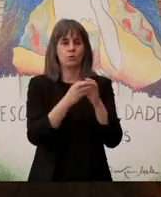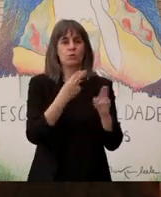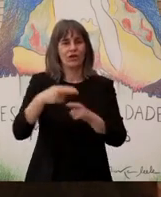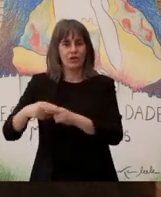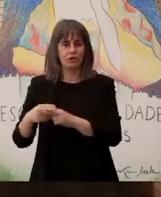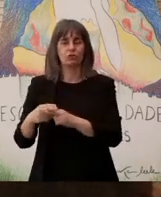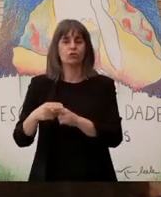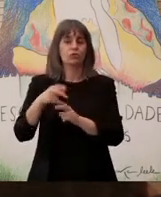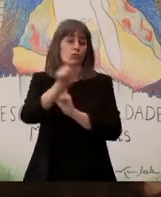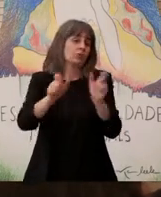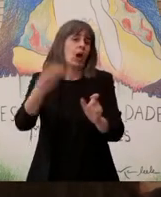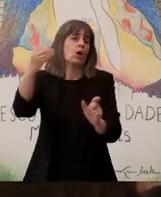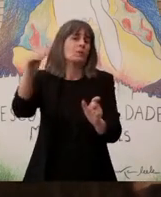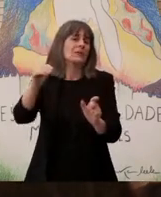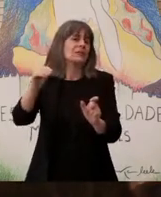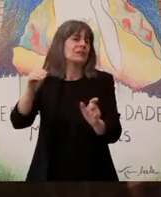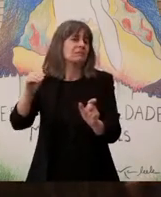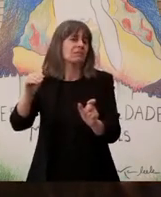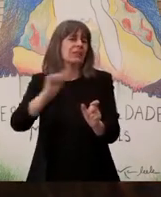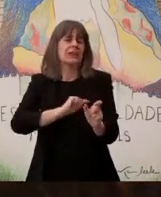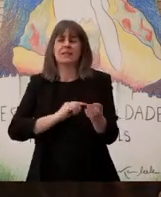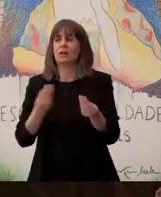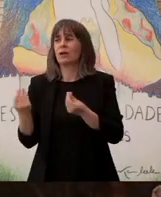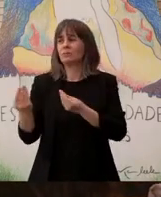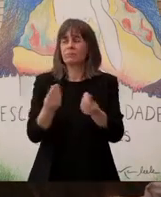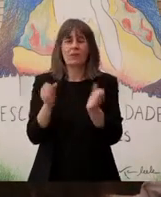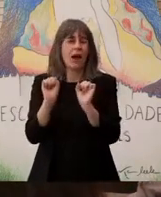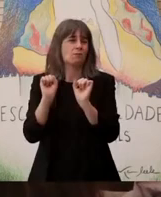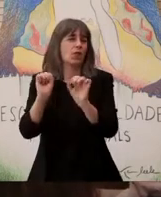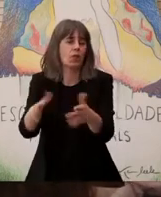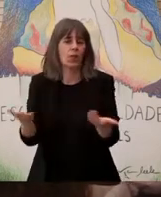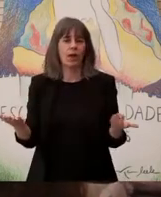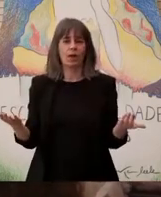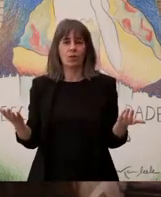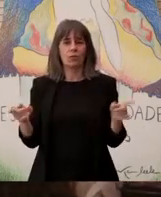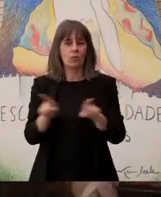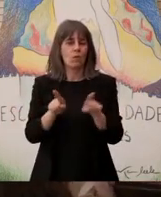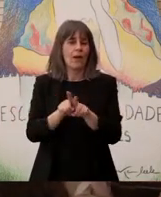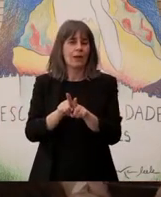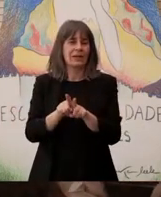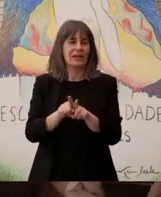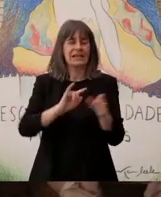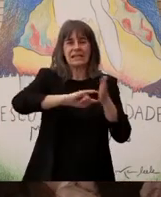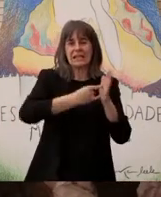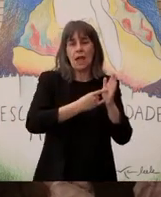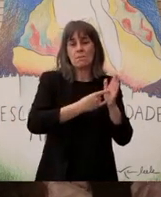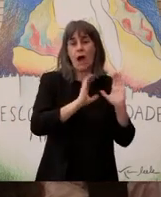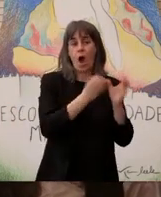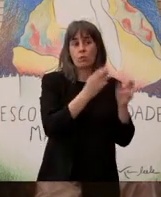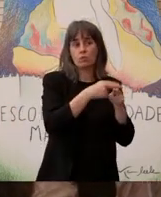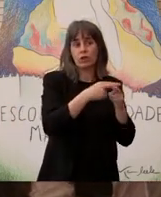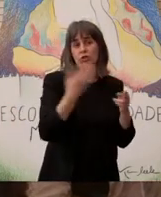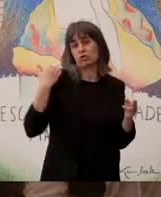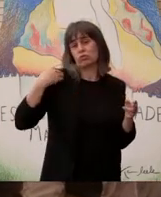a tempo sintiéndose pues Orfa o se sentía que os partidos o sistema de partidos más tradicional no conseguía Bueno